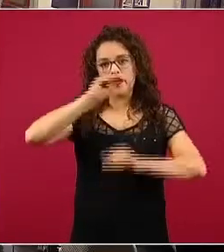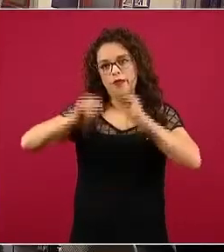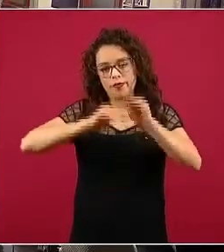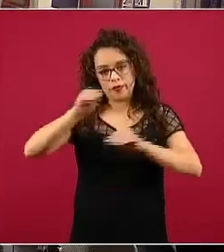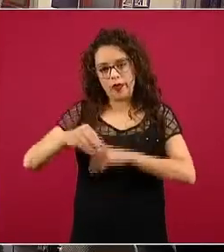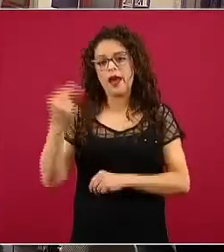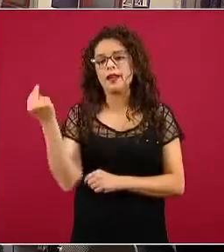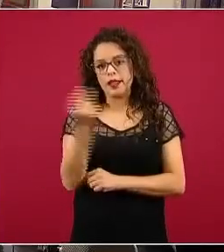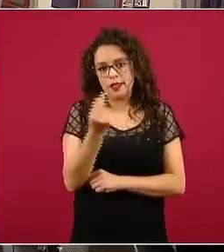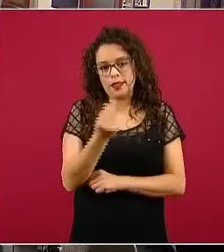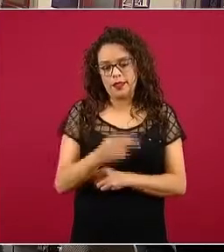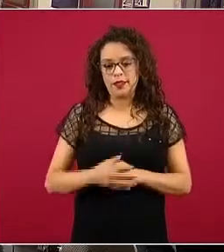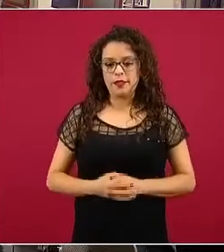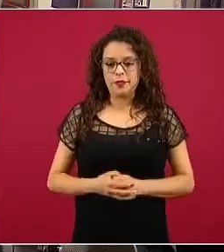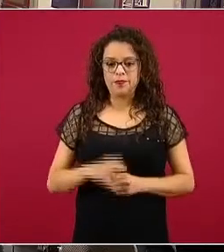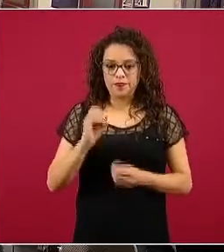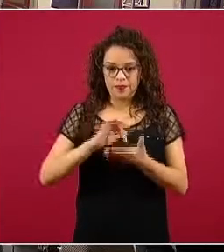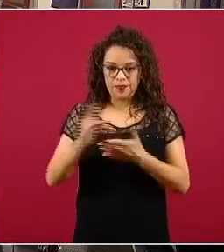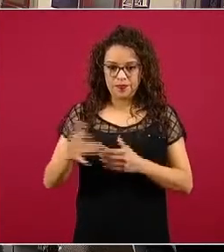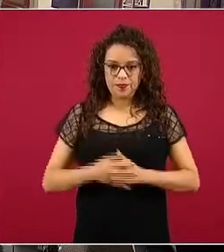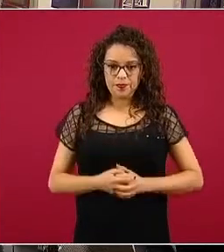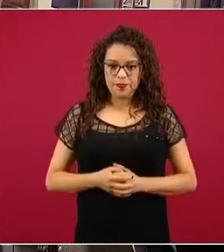lado, por favor.